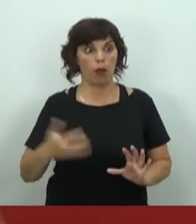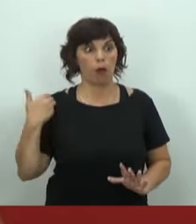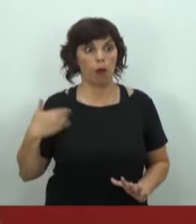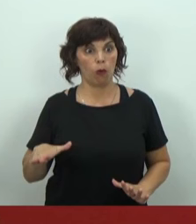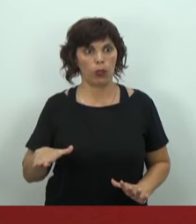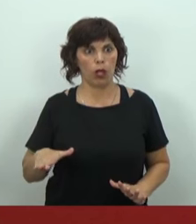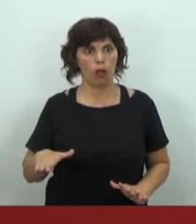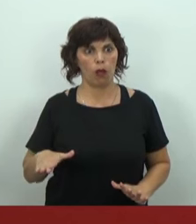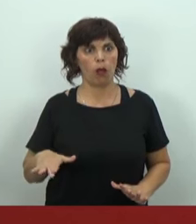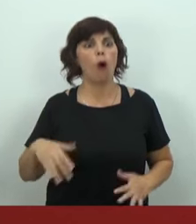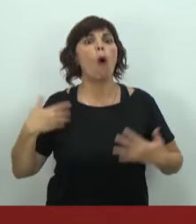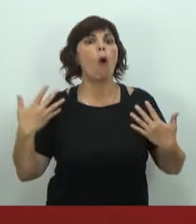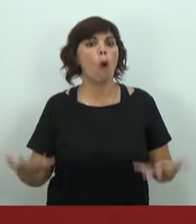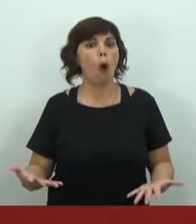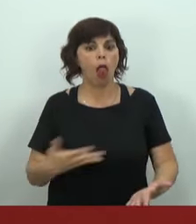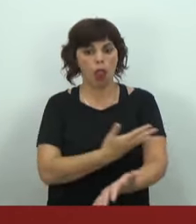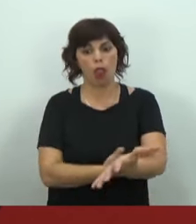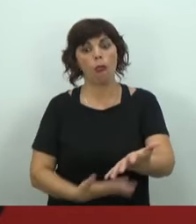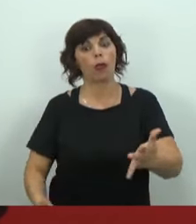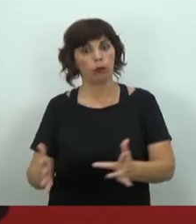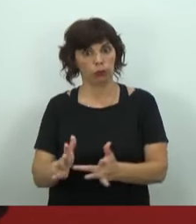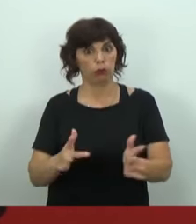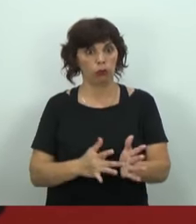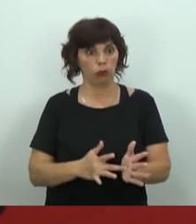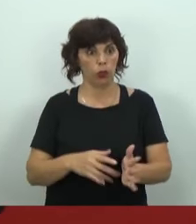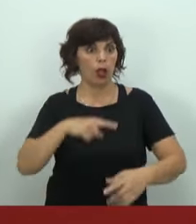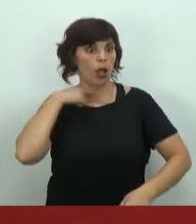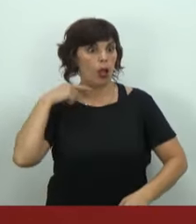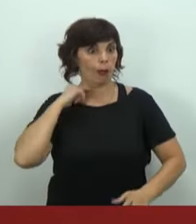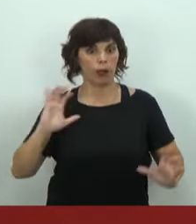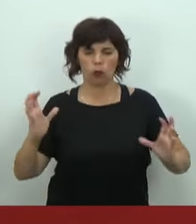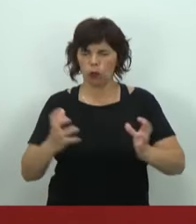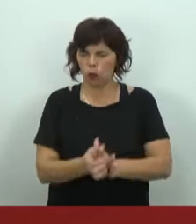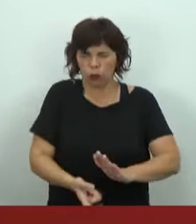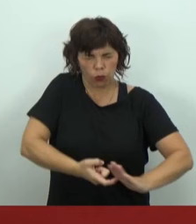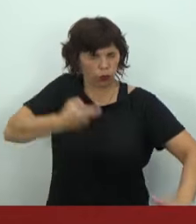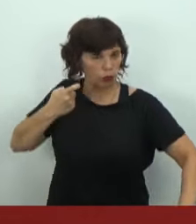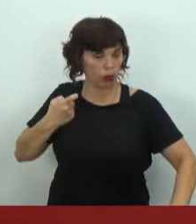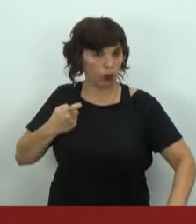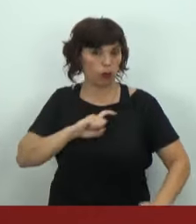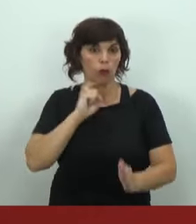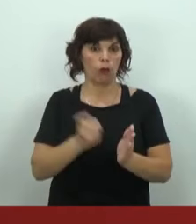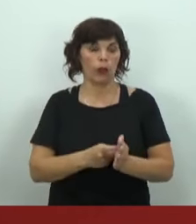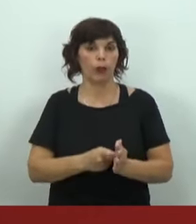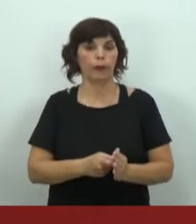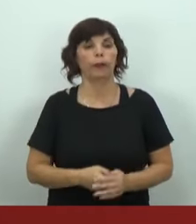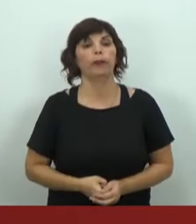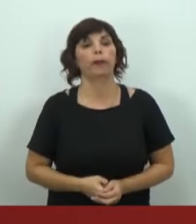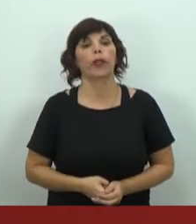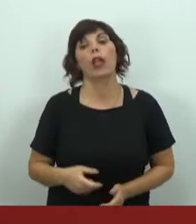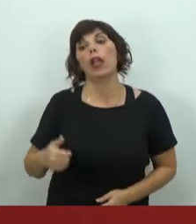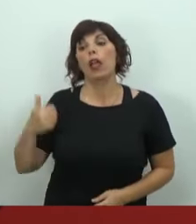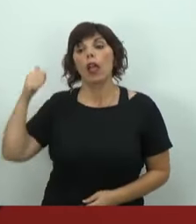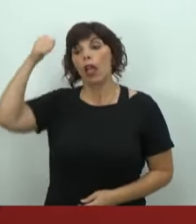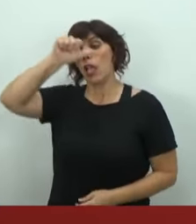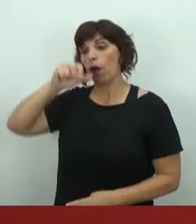mundo. Por eso Jesucristo, cuando Juan Bautista le vio en Juan capítulo 1, dijo: "He